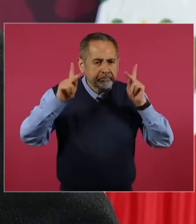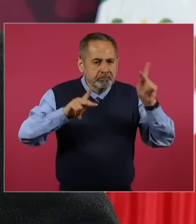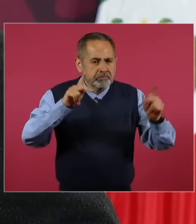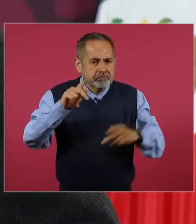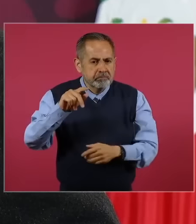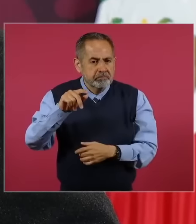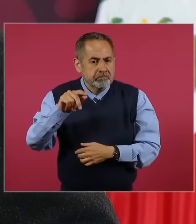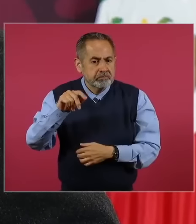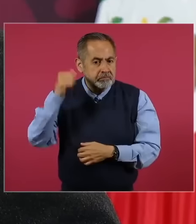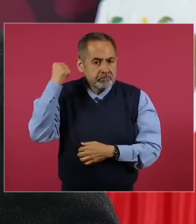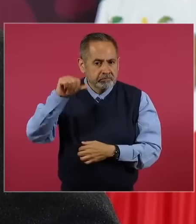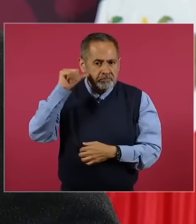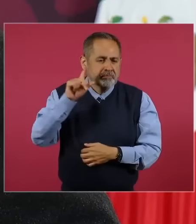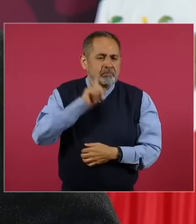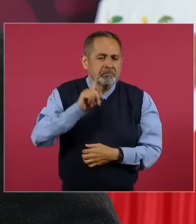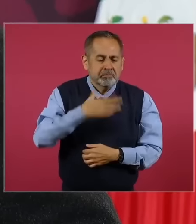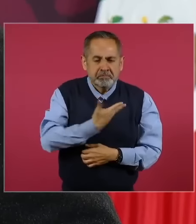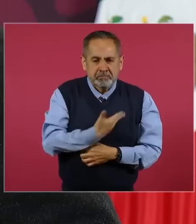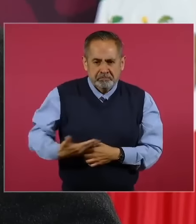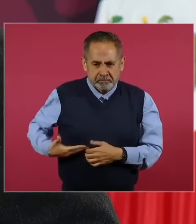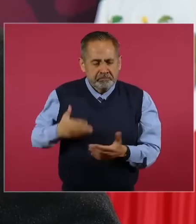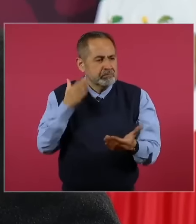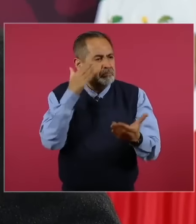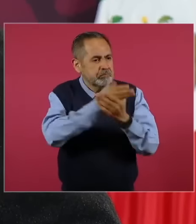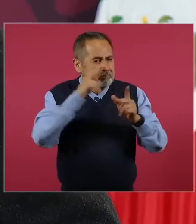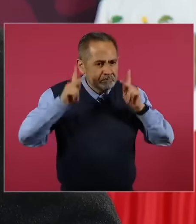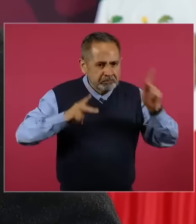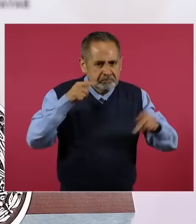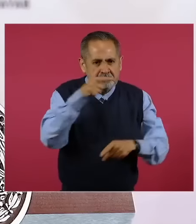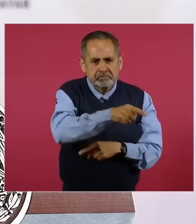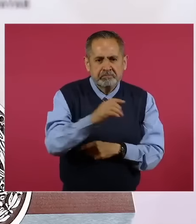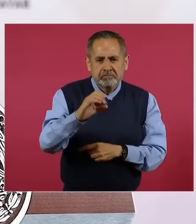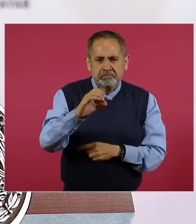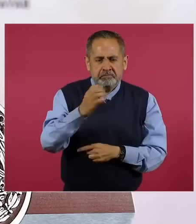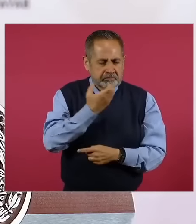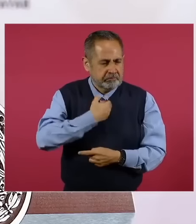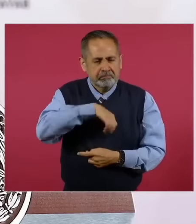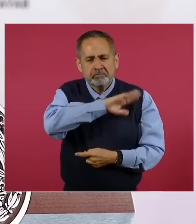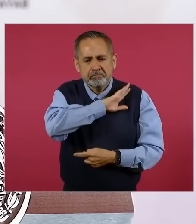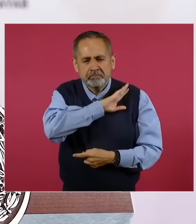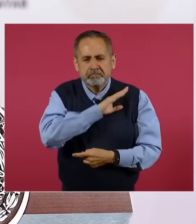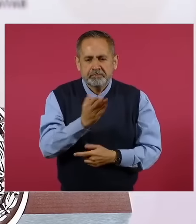presidenta constitucional, Claudia Sheinbaum.